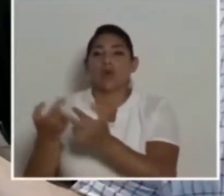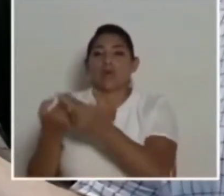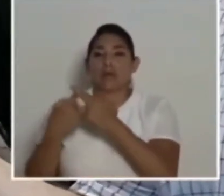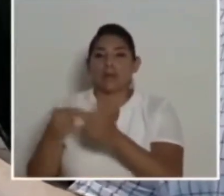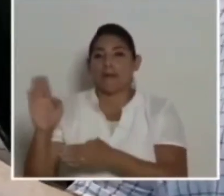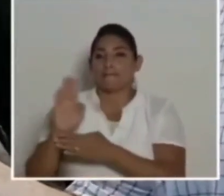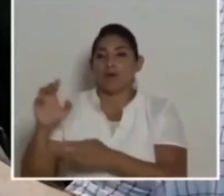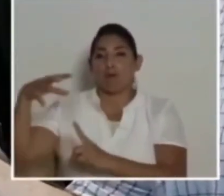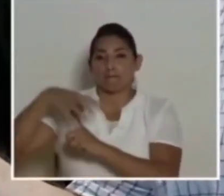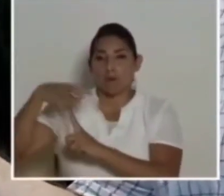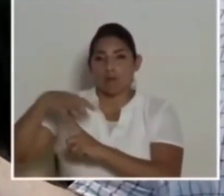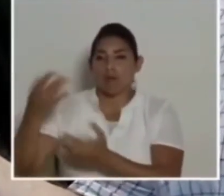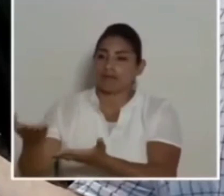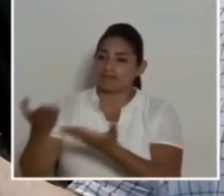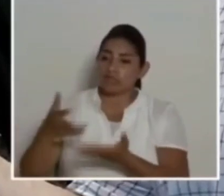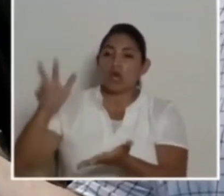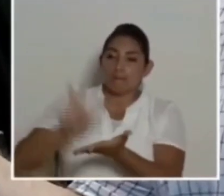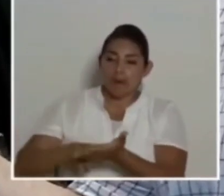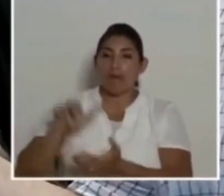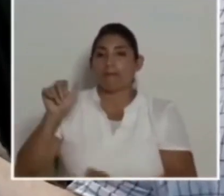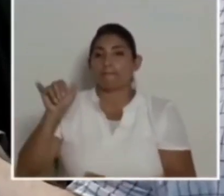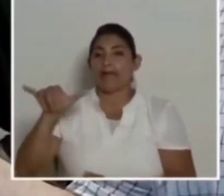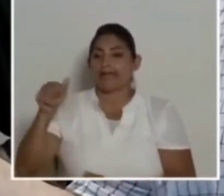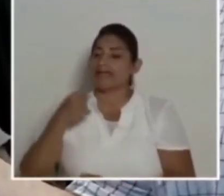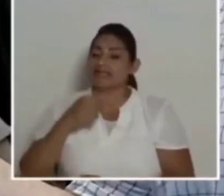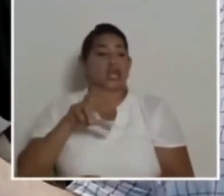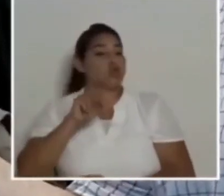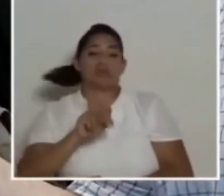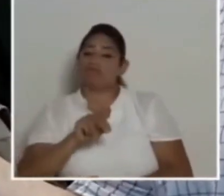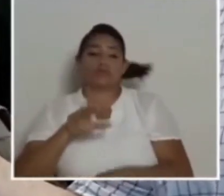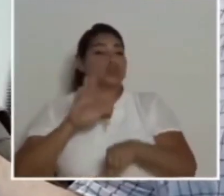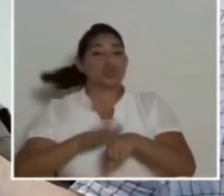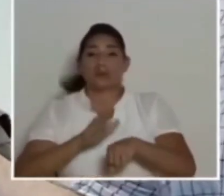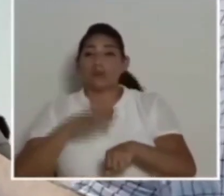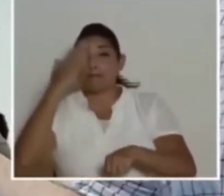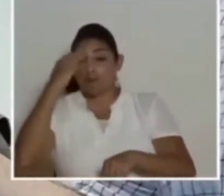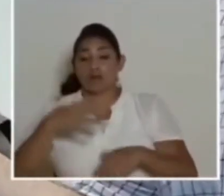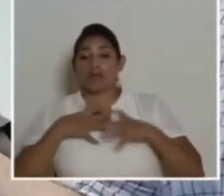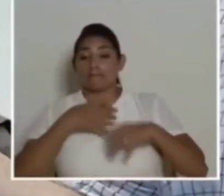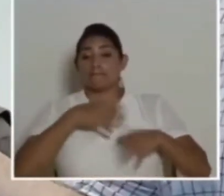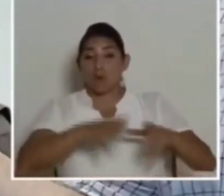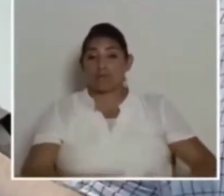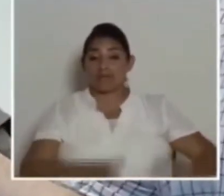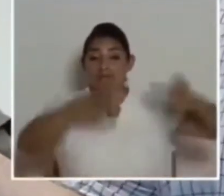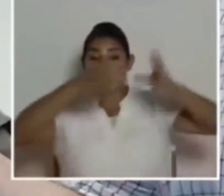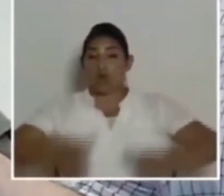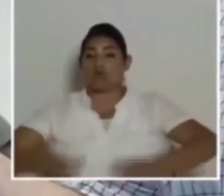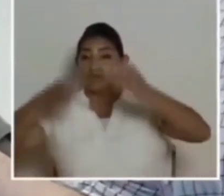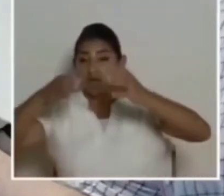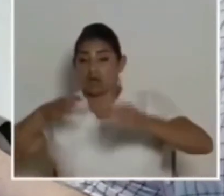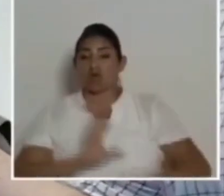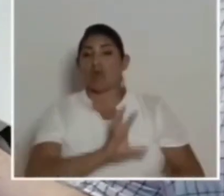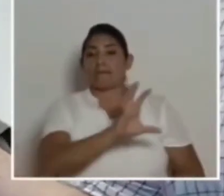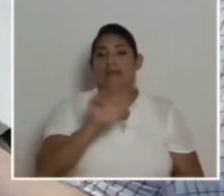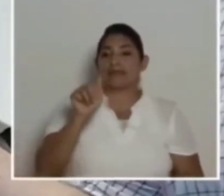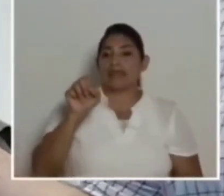el Popular se lo aprueba, el AIA le dice a la SADA, no se lo aprobamos porque la propiedad donde están los tanques no es ni de la